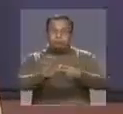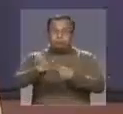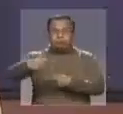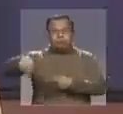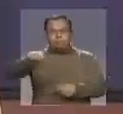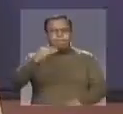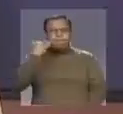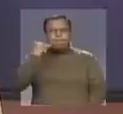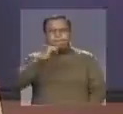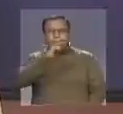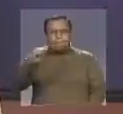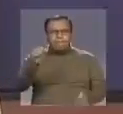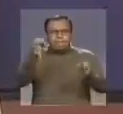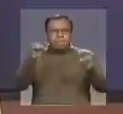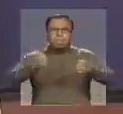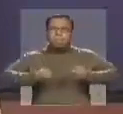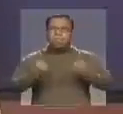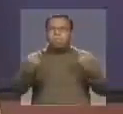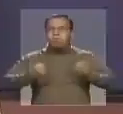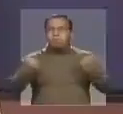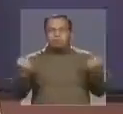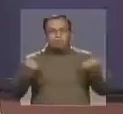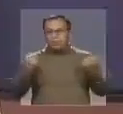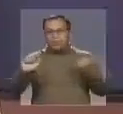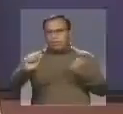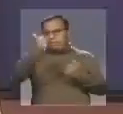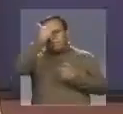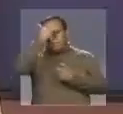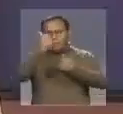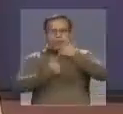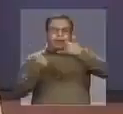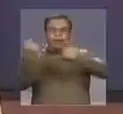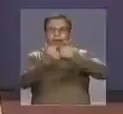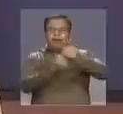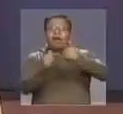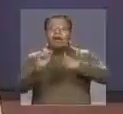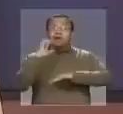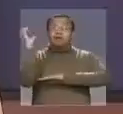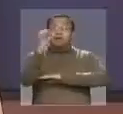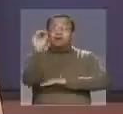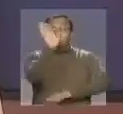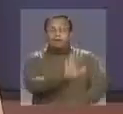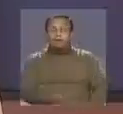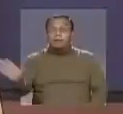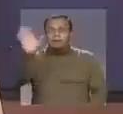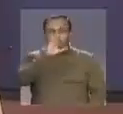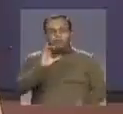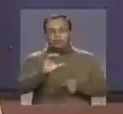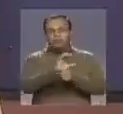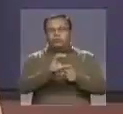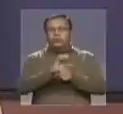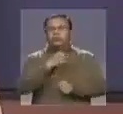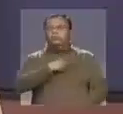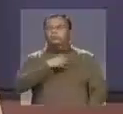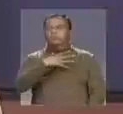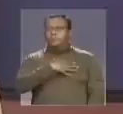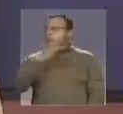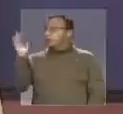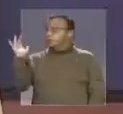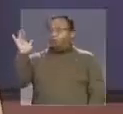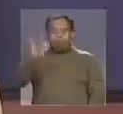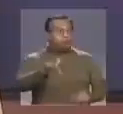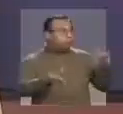mujeres afrodescendientes. Bogotá es el centro del país, Bogotá es la ciudad de oportunidades para muchas personas que llegan